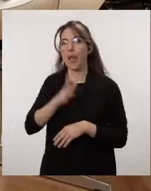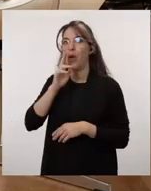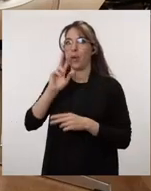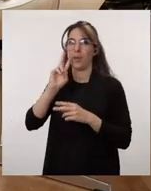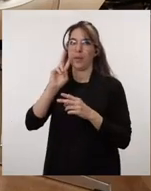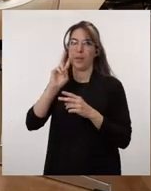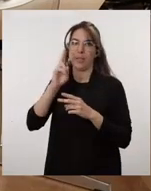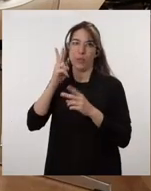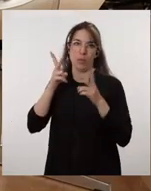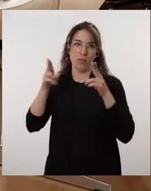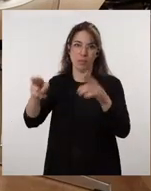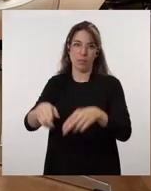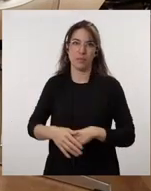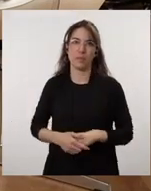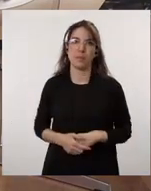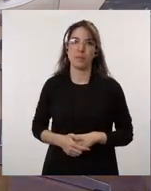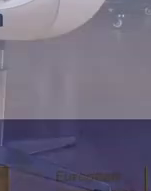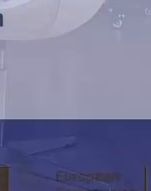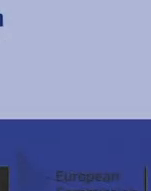con el segundo bloque